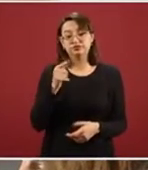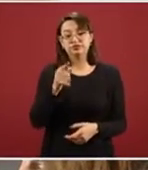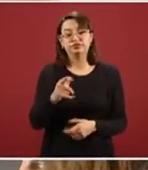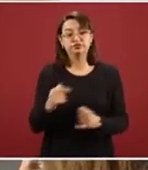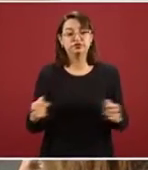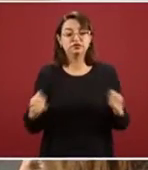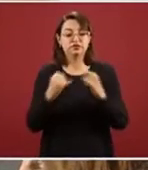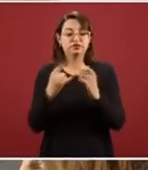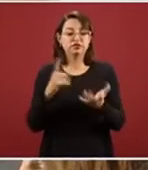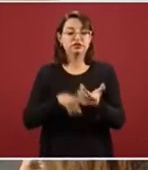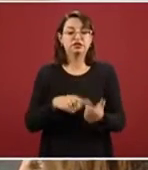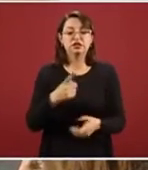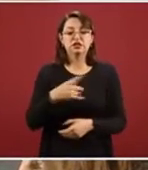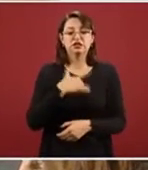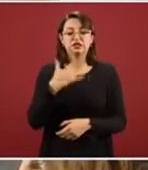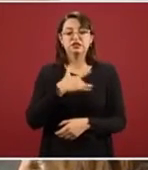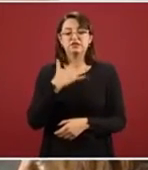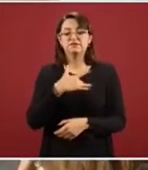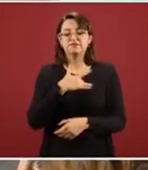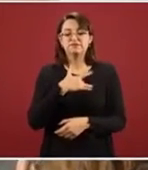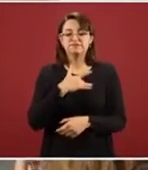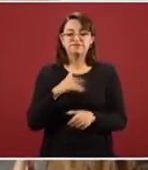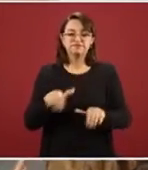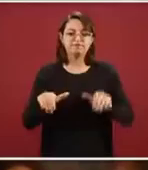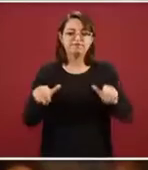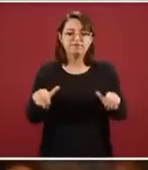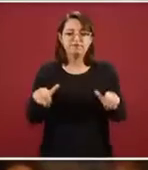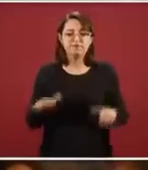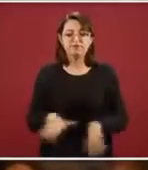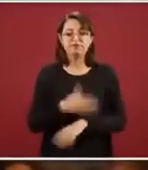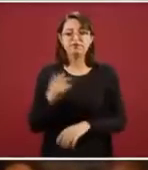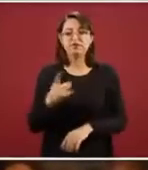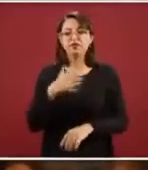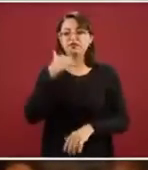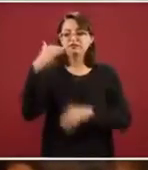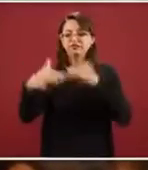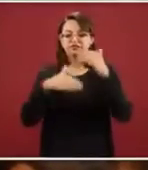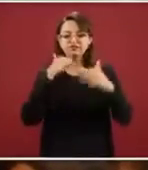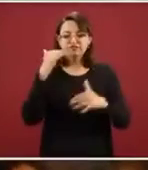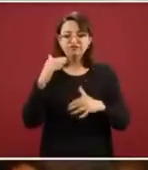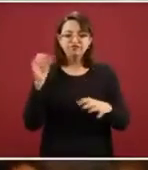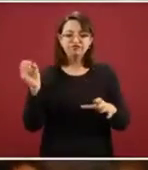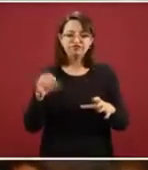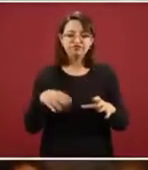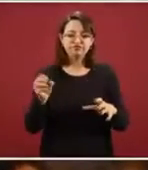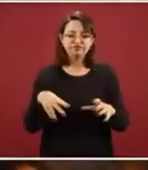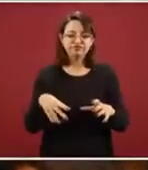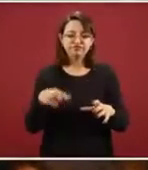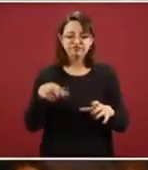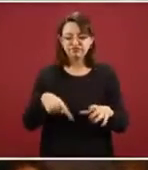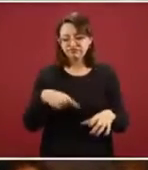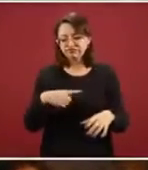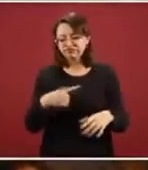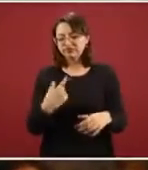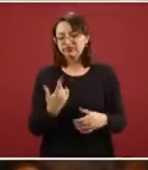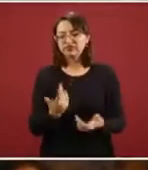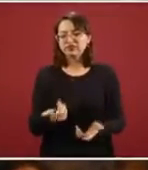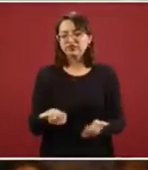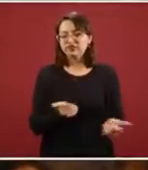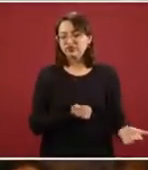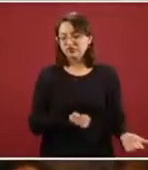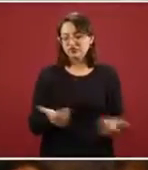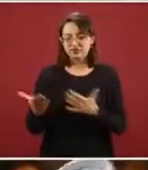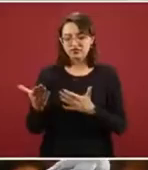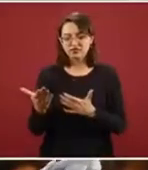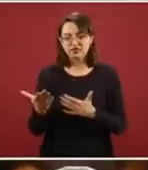institución, estén en la frontera, porque los desechos tóxicos se importan, los desechos tóxicos se